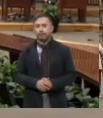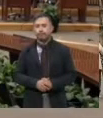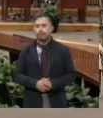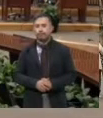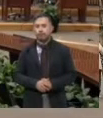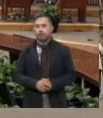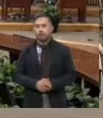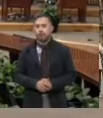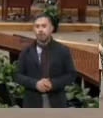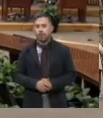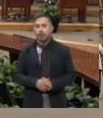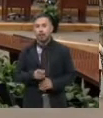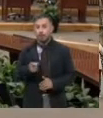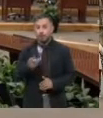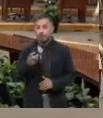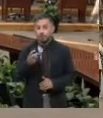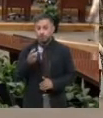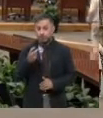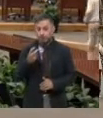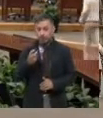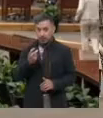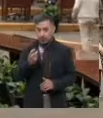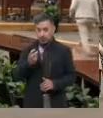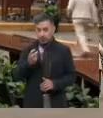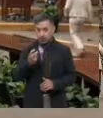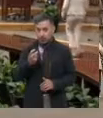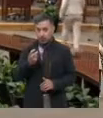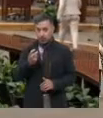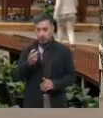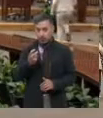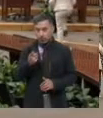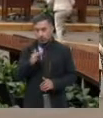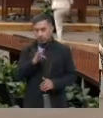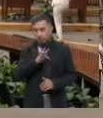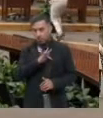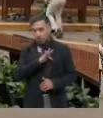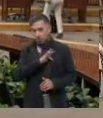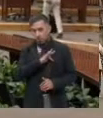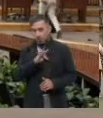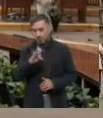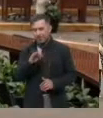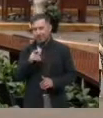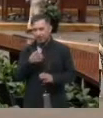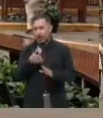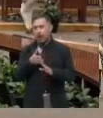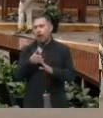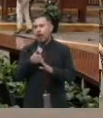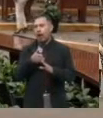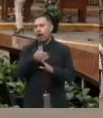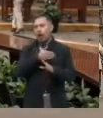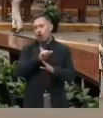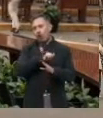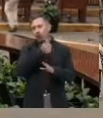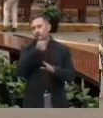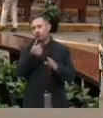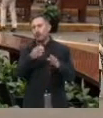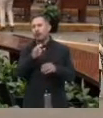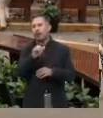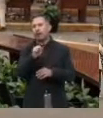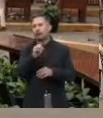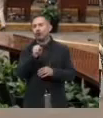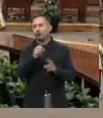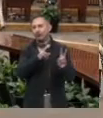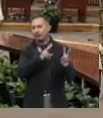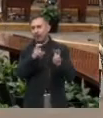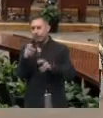Creo que entonces esto podría decir, dado los antecedentes en otros casos, en una